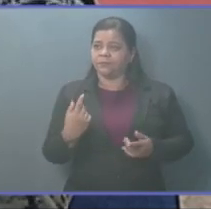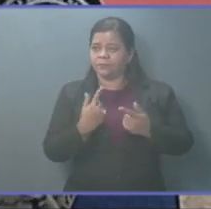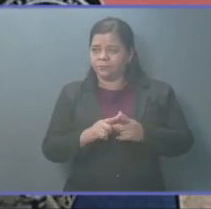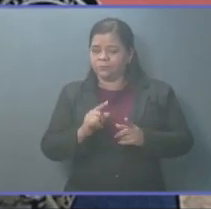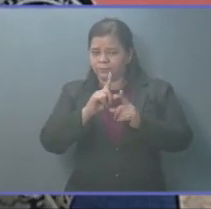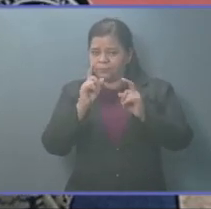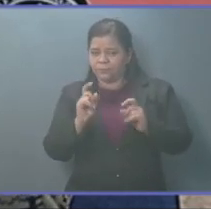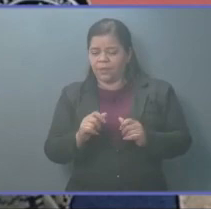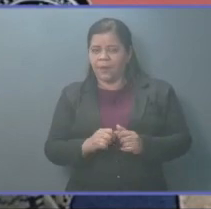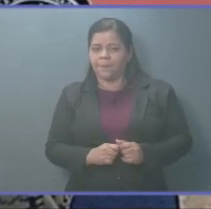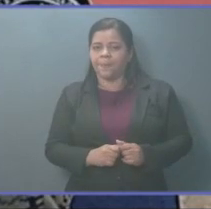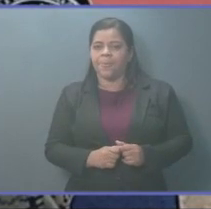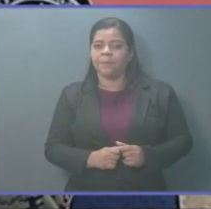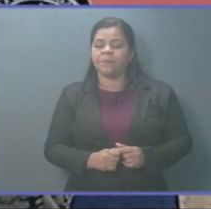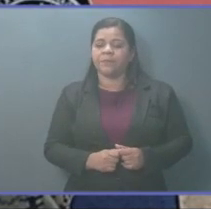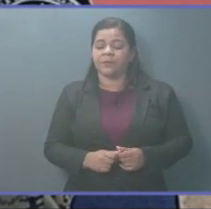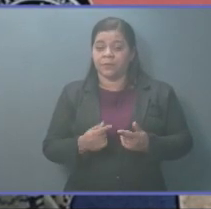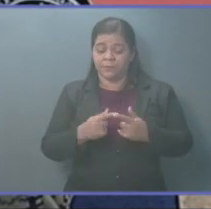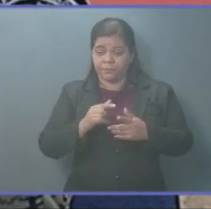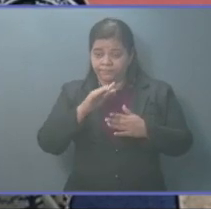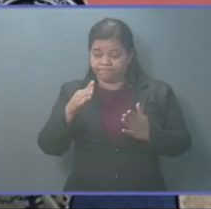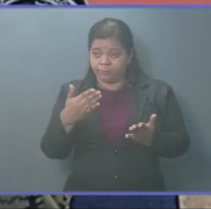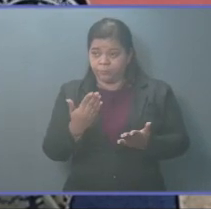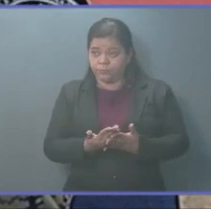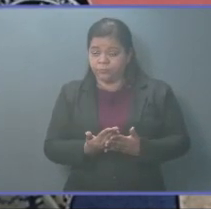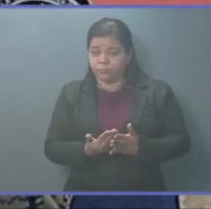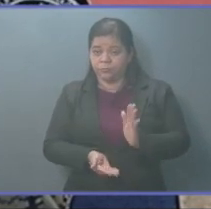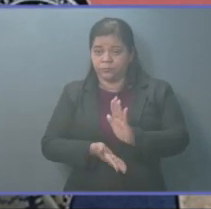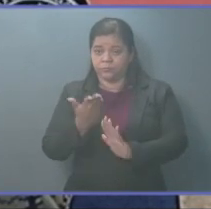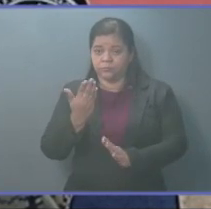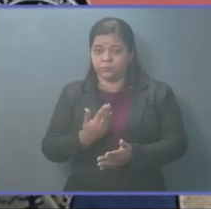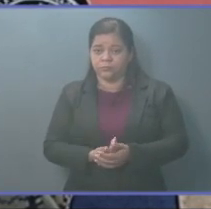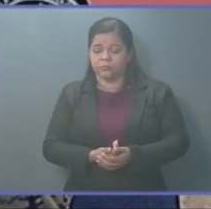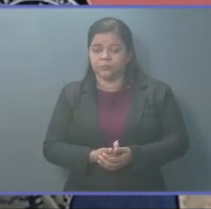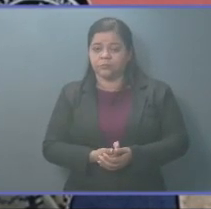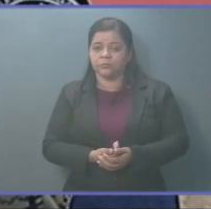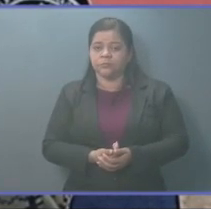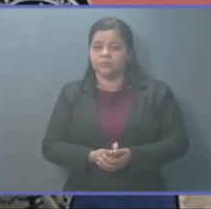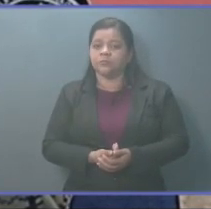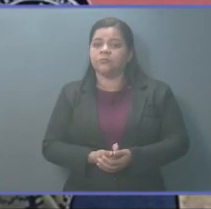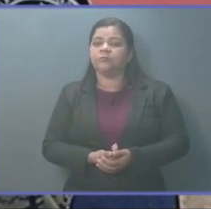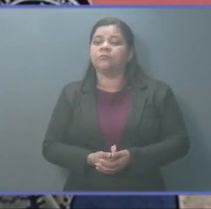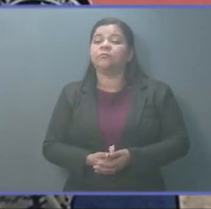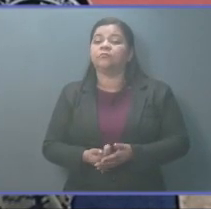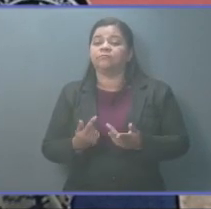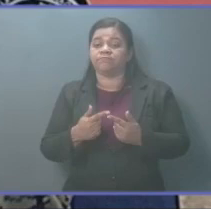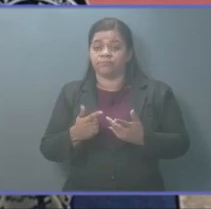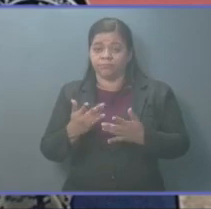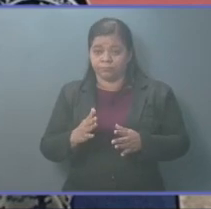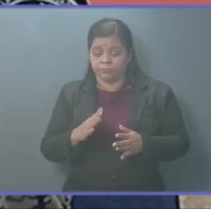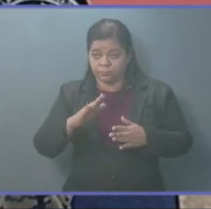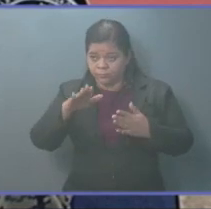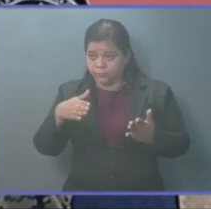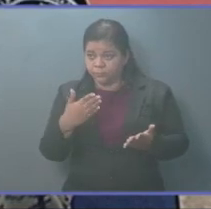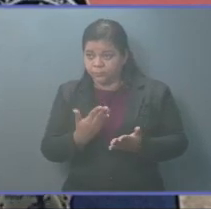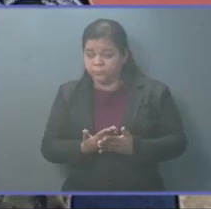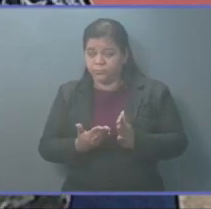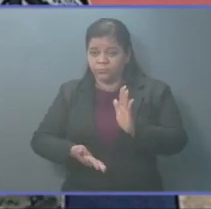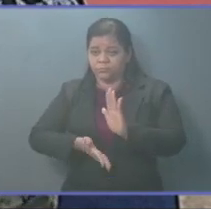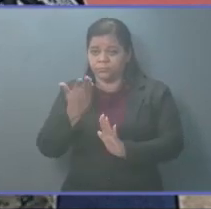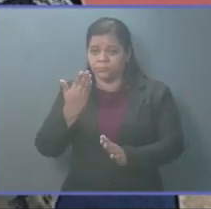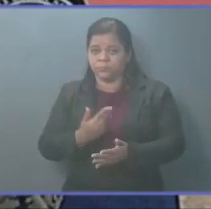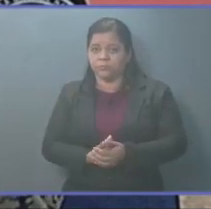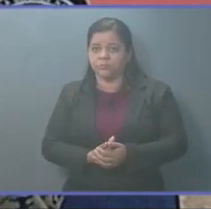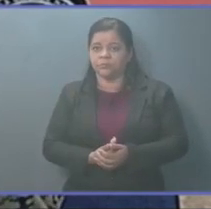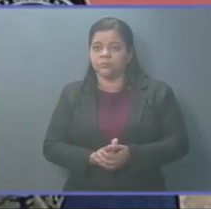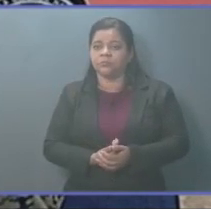pregunta, además de eso, me decían que cuál era,